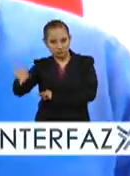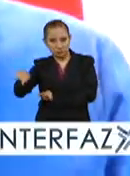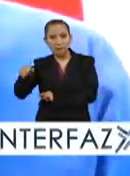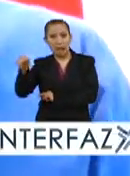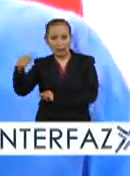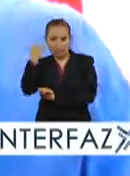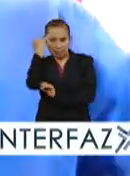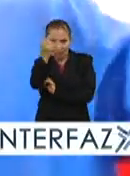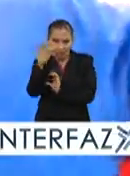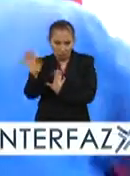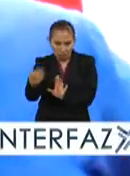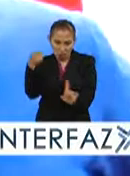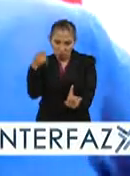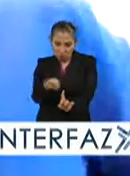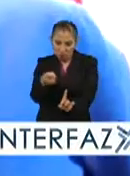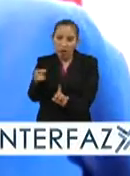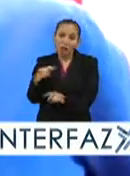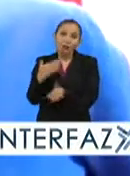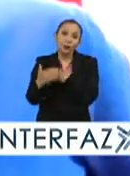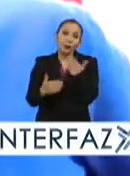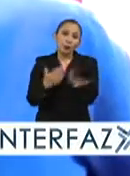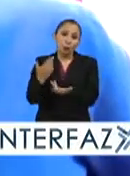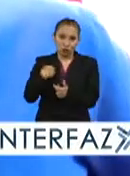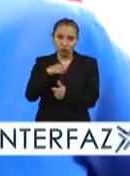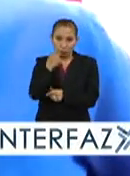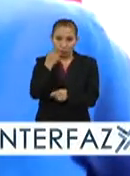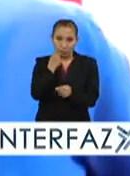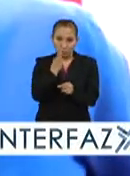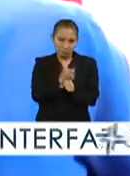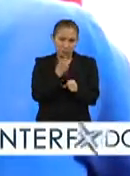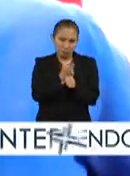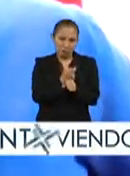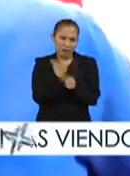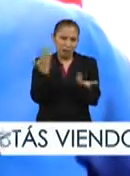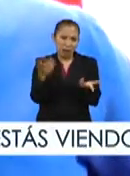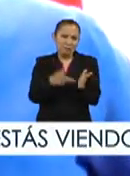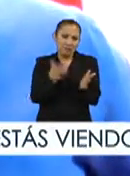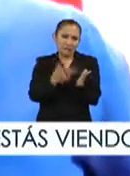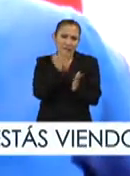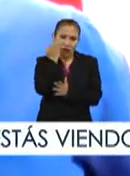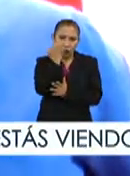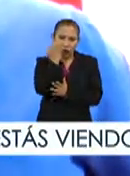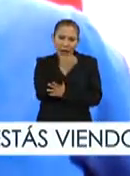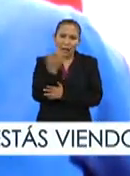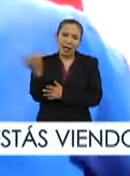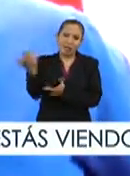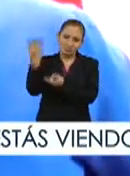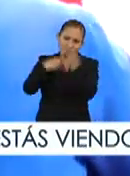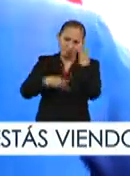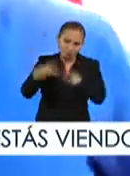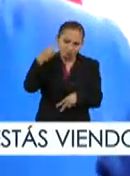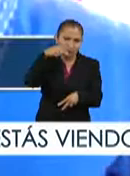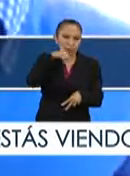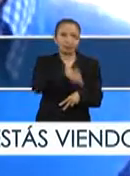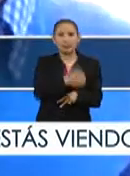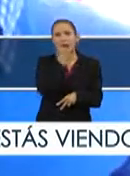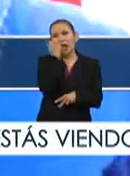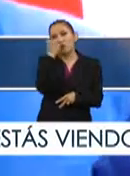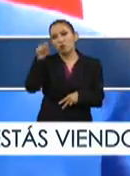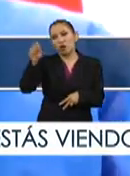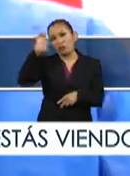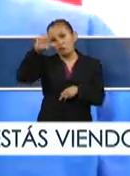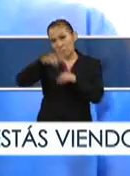Ese fue el inicio y nosotros en las primeras ediciones de la escuela tuvimos básicamente